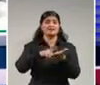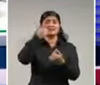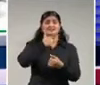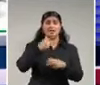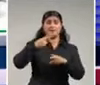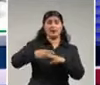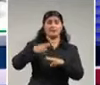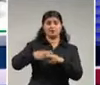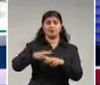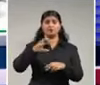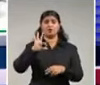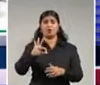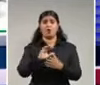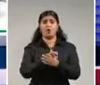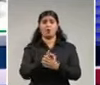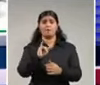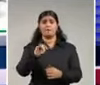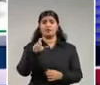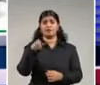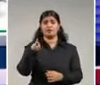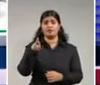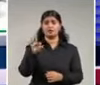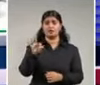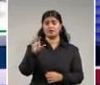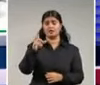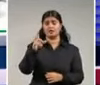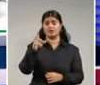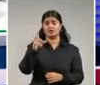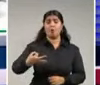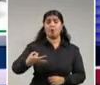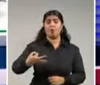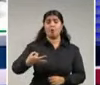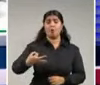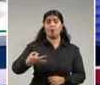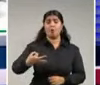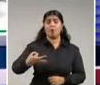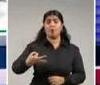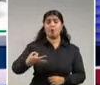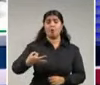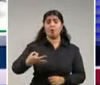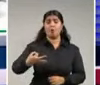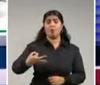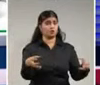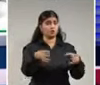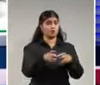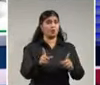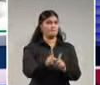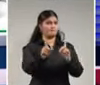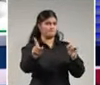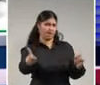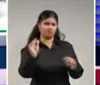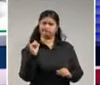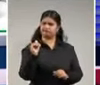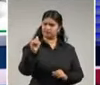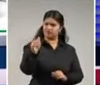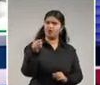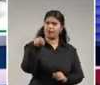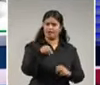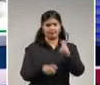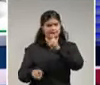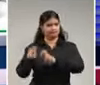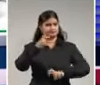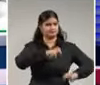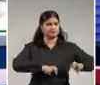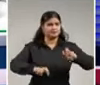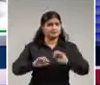asintomáticos se mantuvieron en vigilancia epidemiológica en su comunidad. Y la noticia, siempre alertó sobre la necesidad de